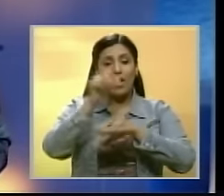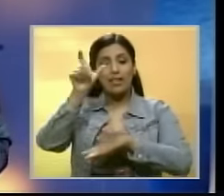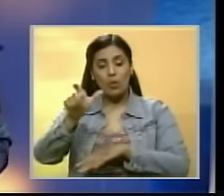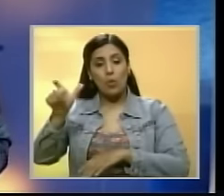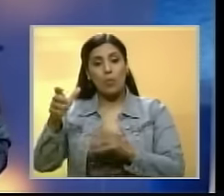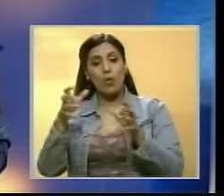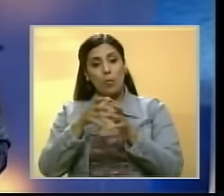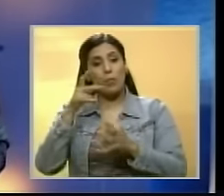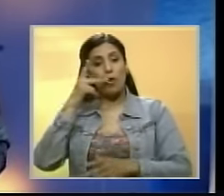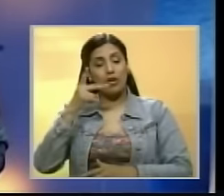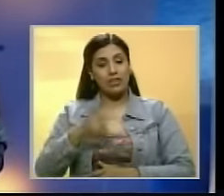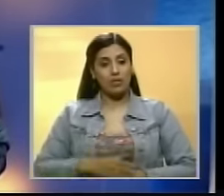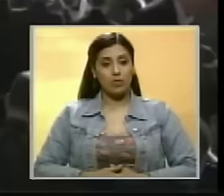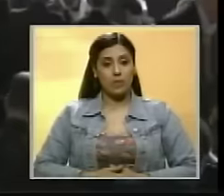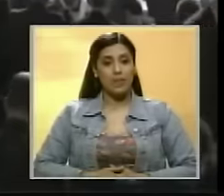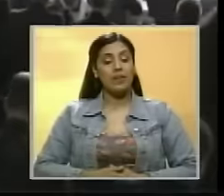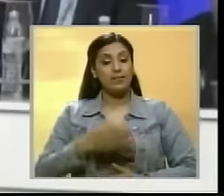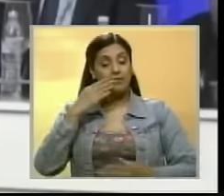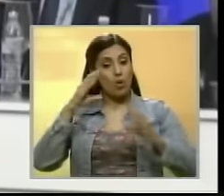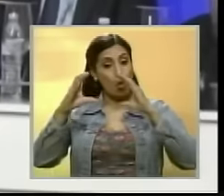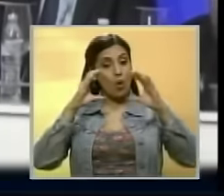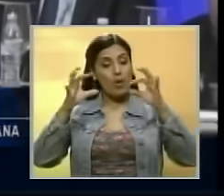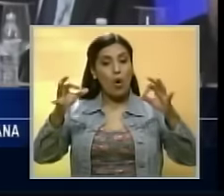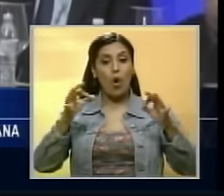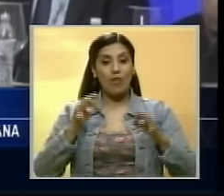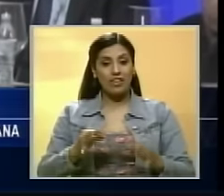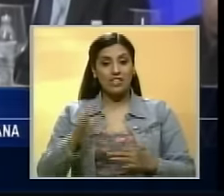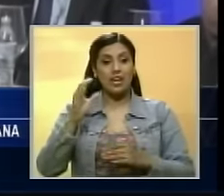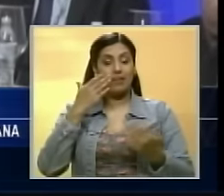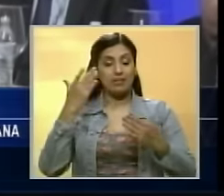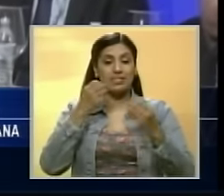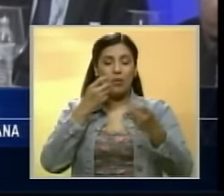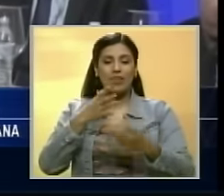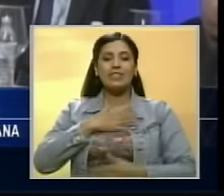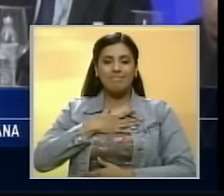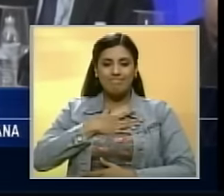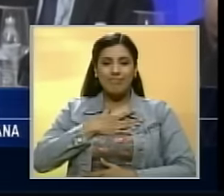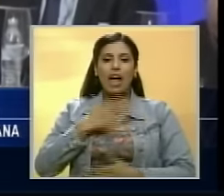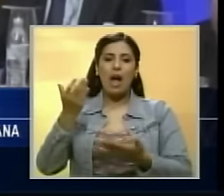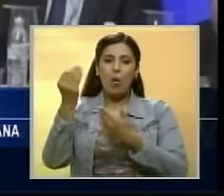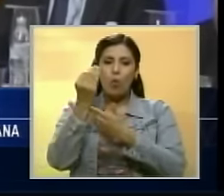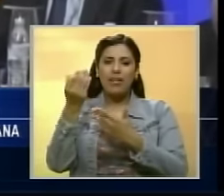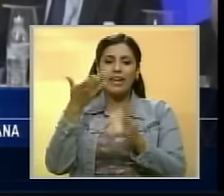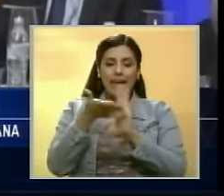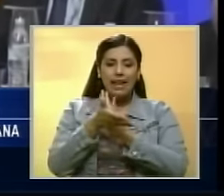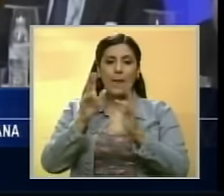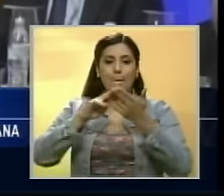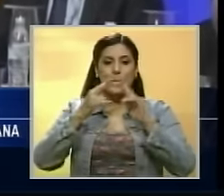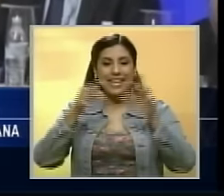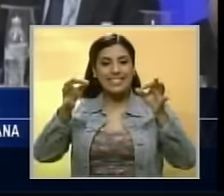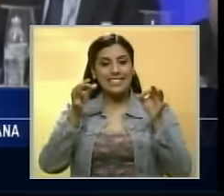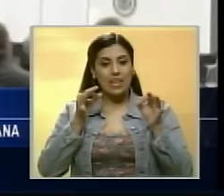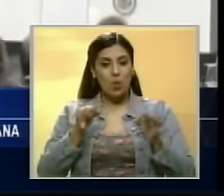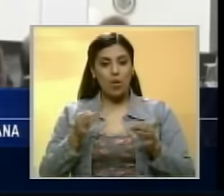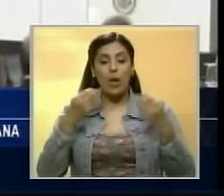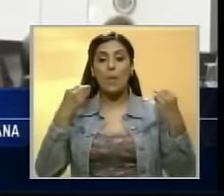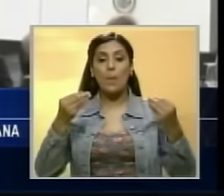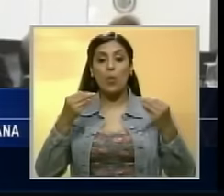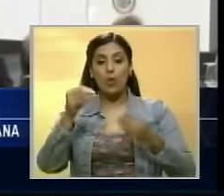políticos y sociales del país en un comunicado oficial el organismo indicó su motivación para preservar la paz y la seguridad